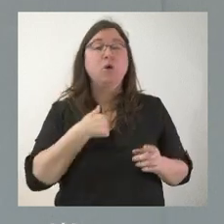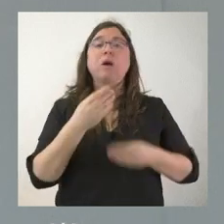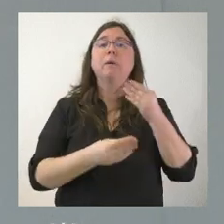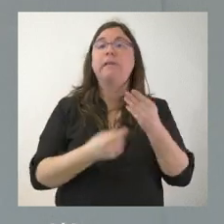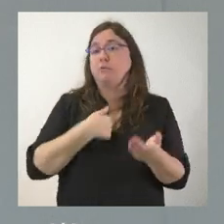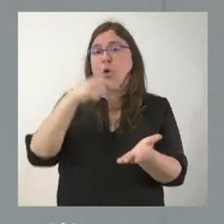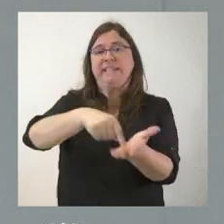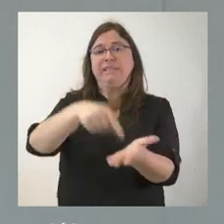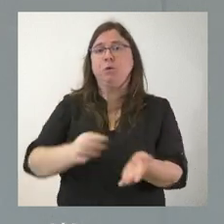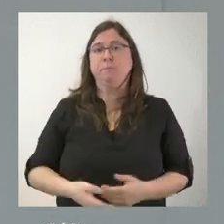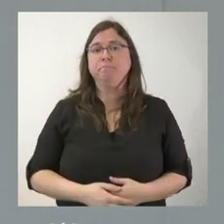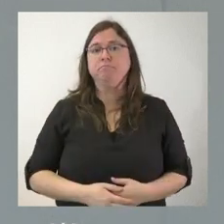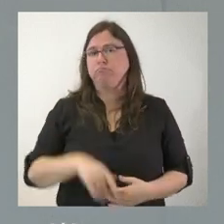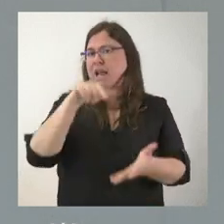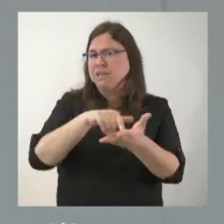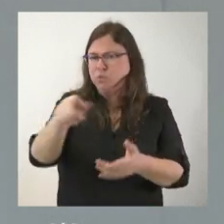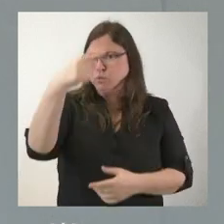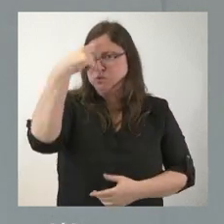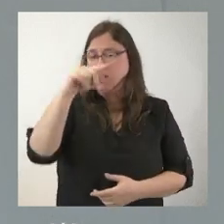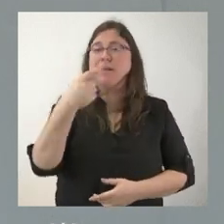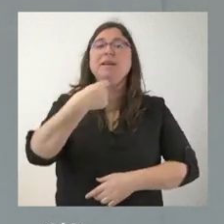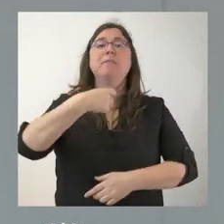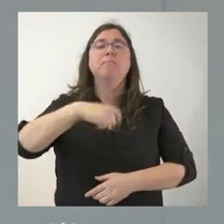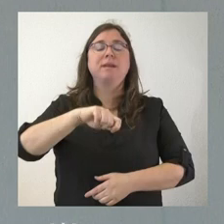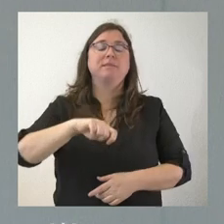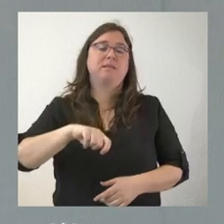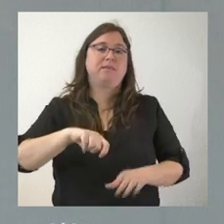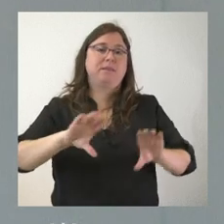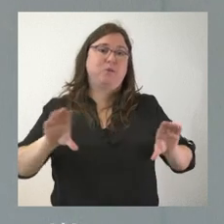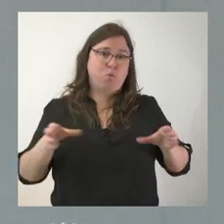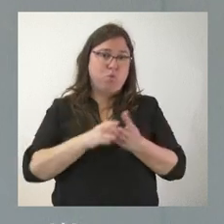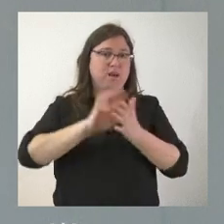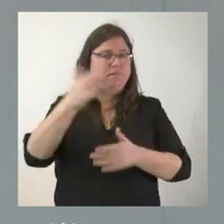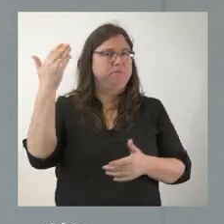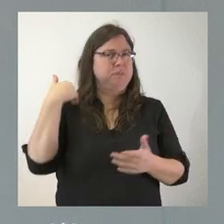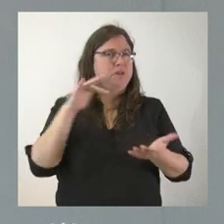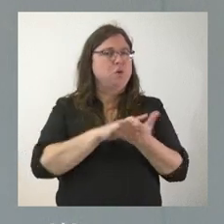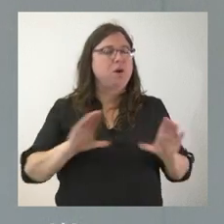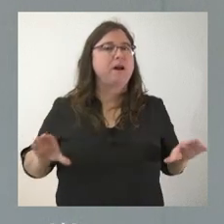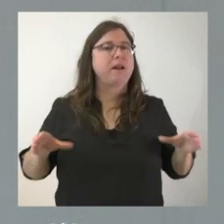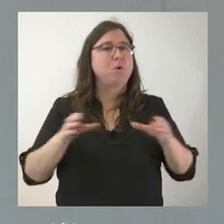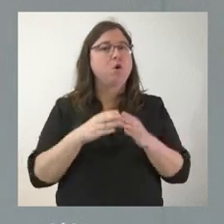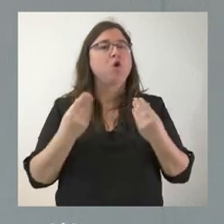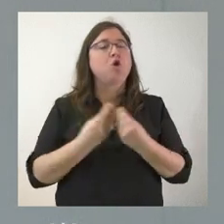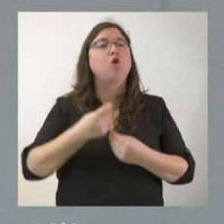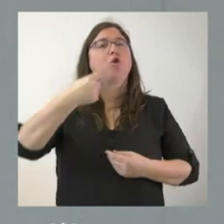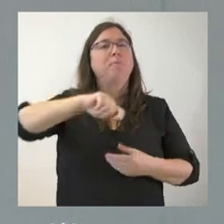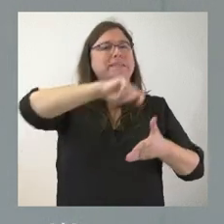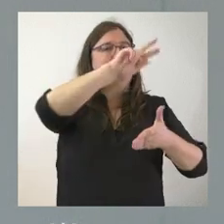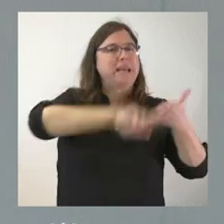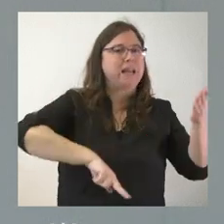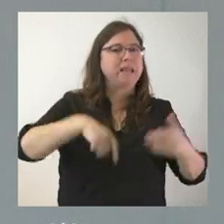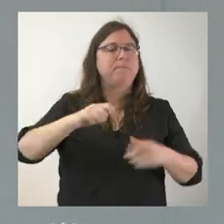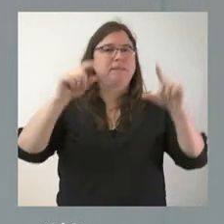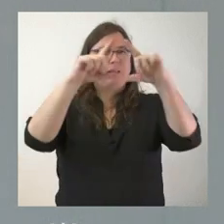exigirlo lo hemos exigido Usted sabe que el presidente de la junta de Castellón se reunió con el presidente de Galicia y el presidente de